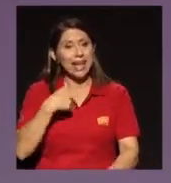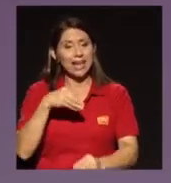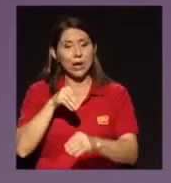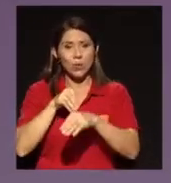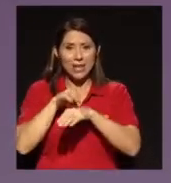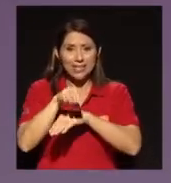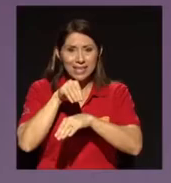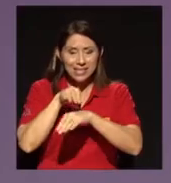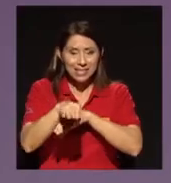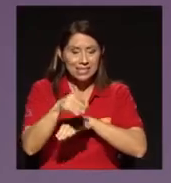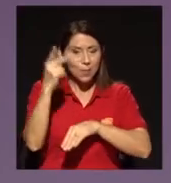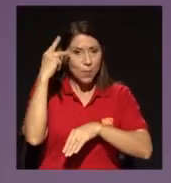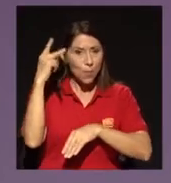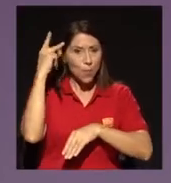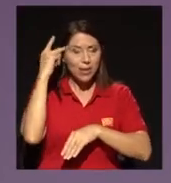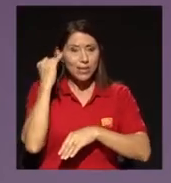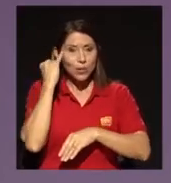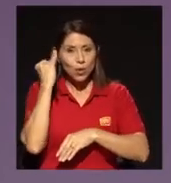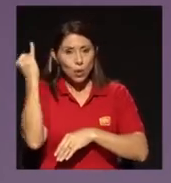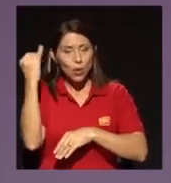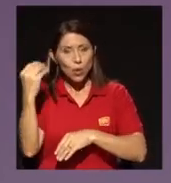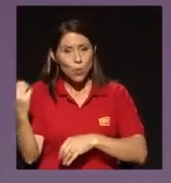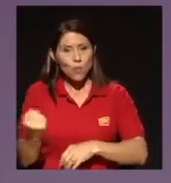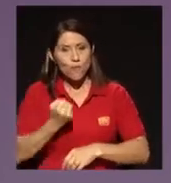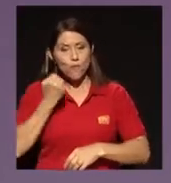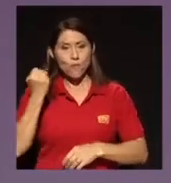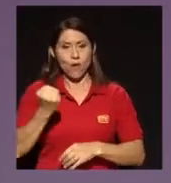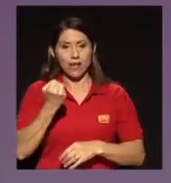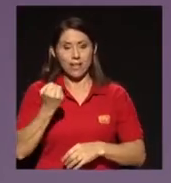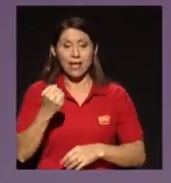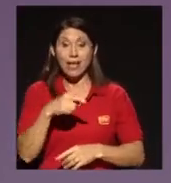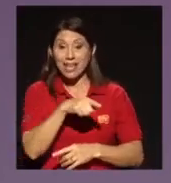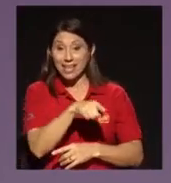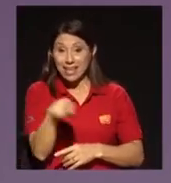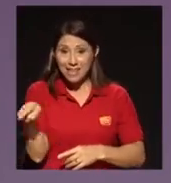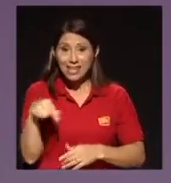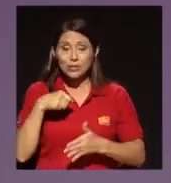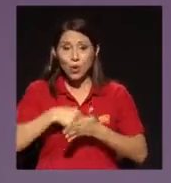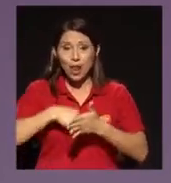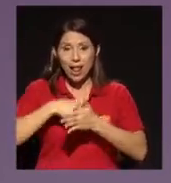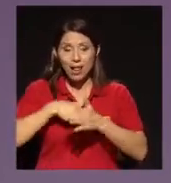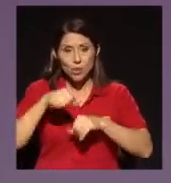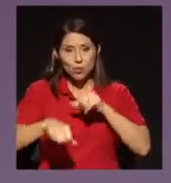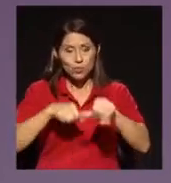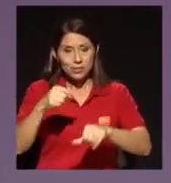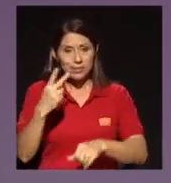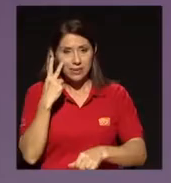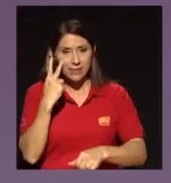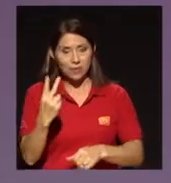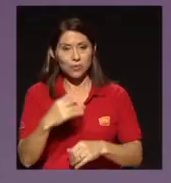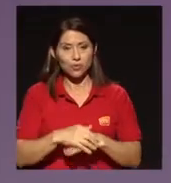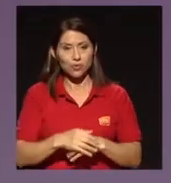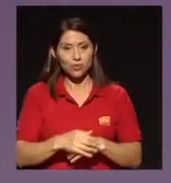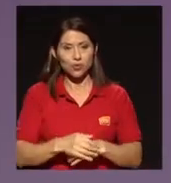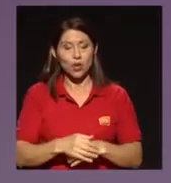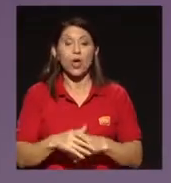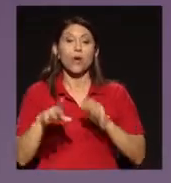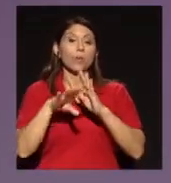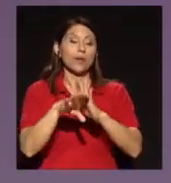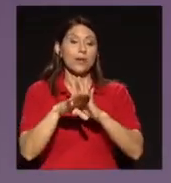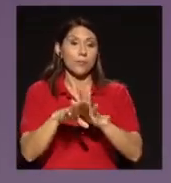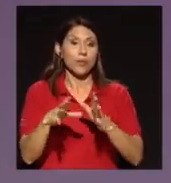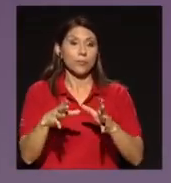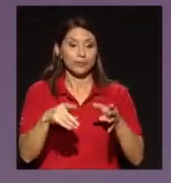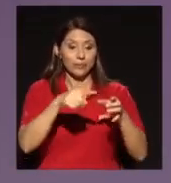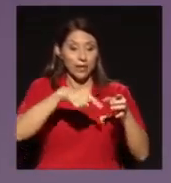carácter político e ideológico todavía muy fuerte. Y esas son las luchas que vemos, ¿verdad? Claro, sí. Es decir, entre unos que quieren